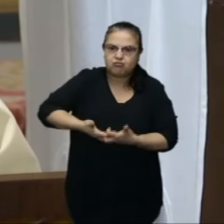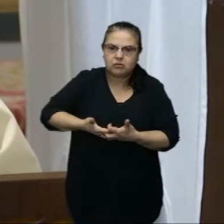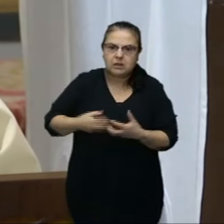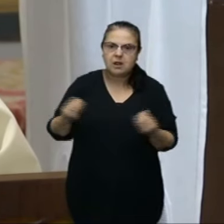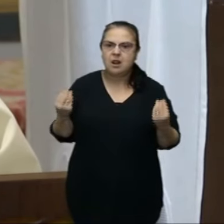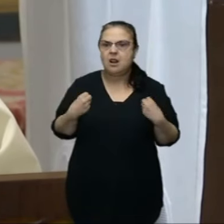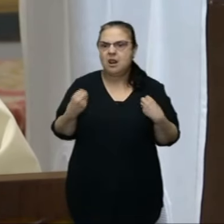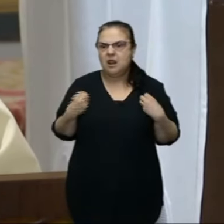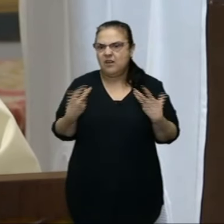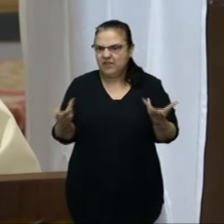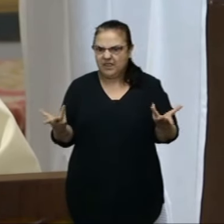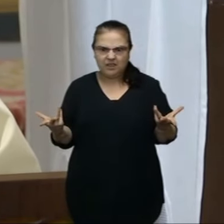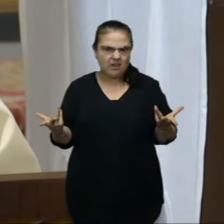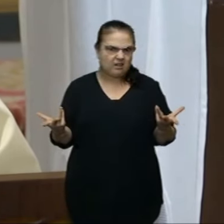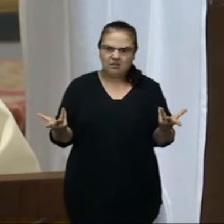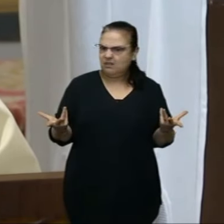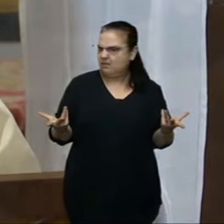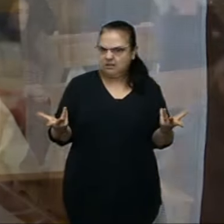convierte en la ley de la selva.